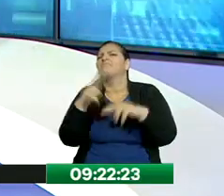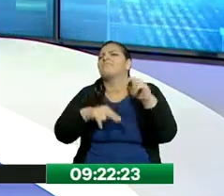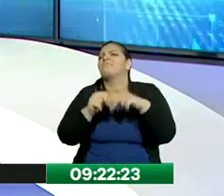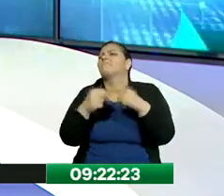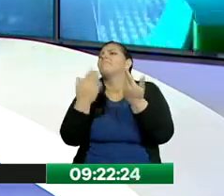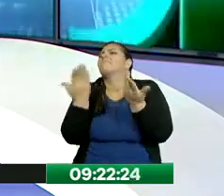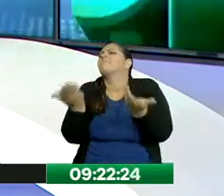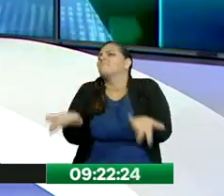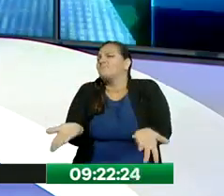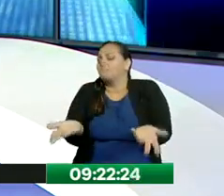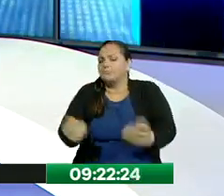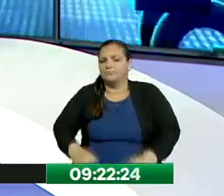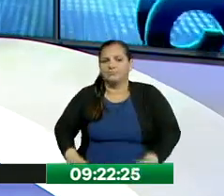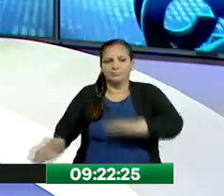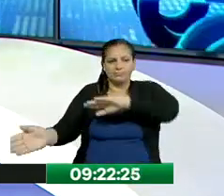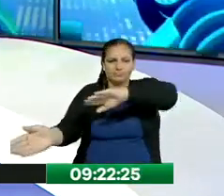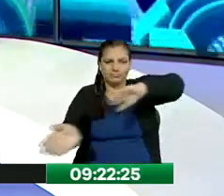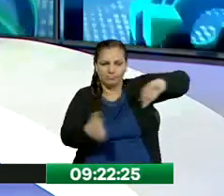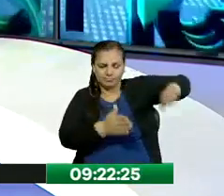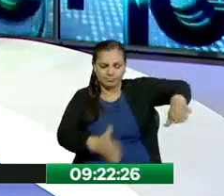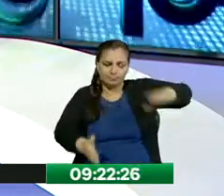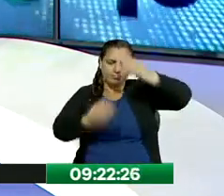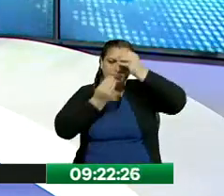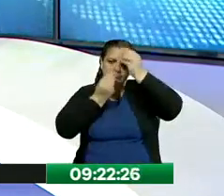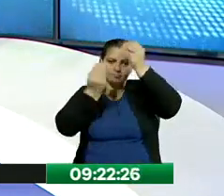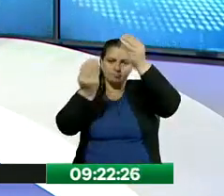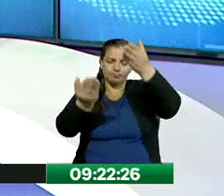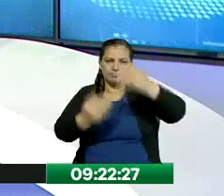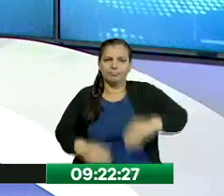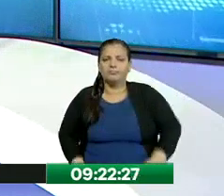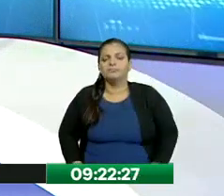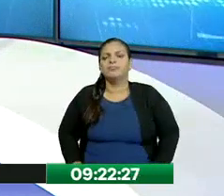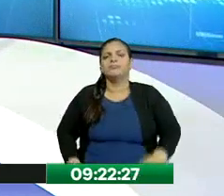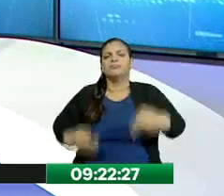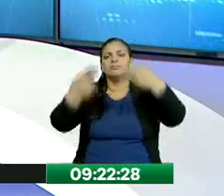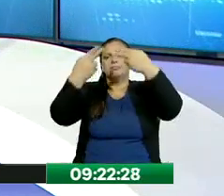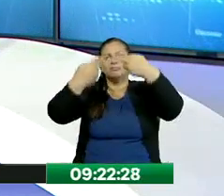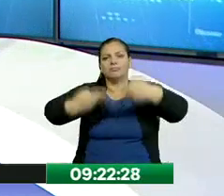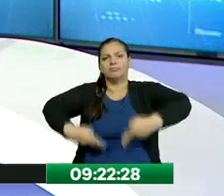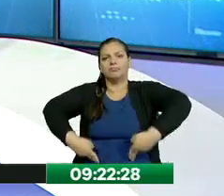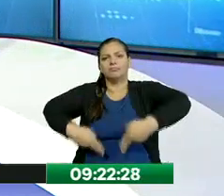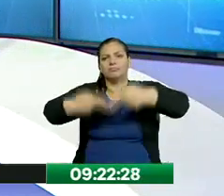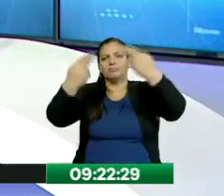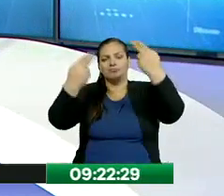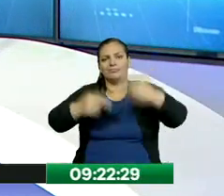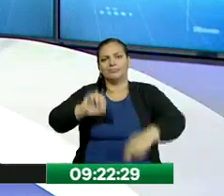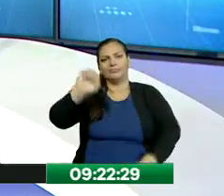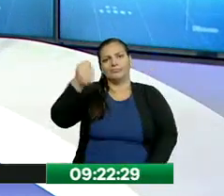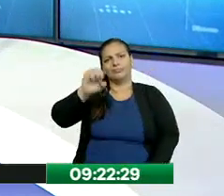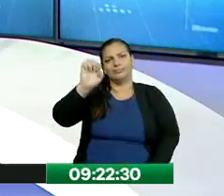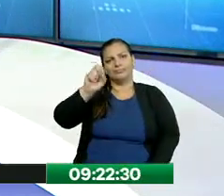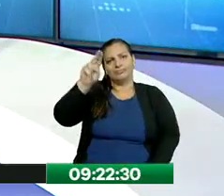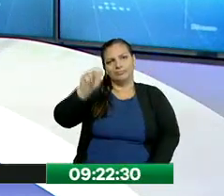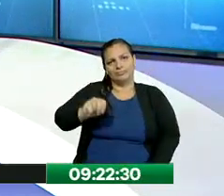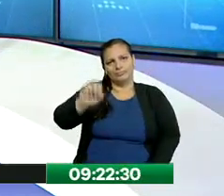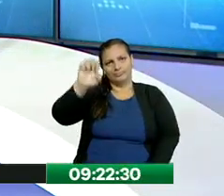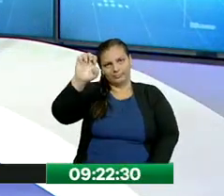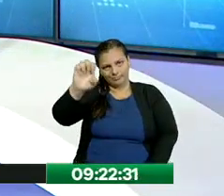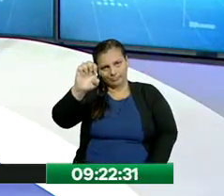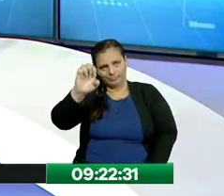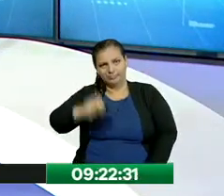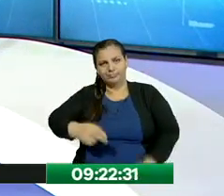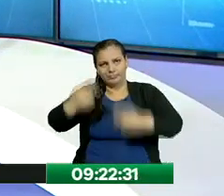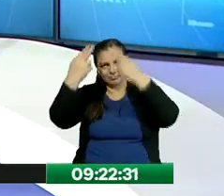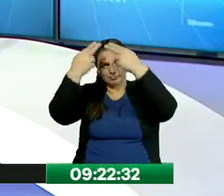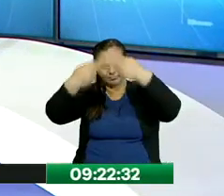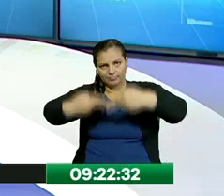Ecuador donó mercadería a la Fiscalía del Guayas para que sea entregado al Sistema de Protección de Testigos y